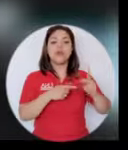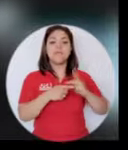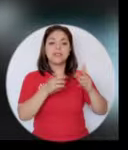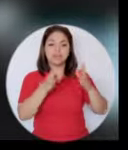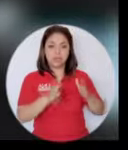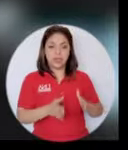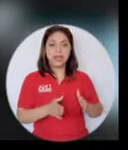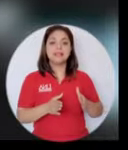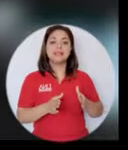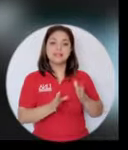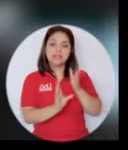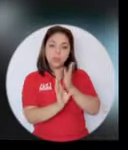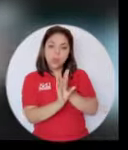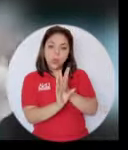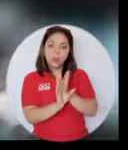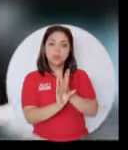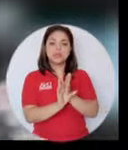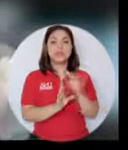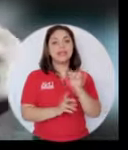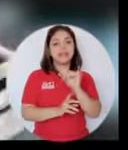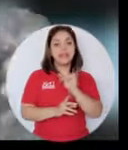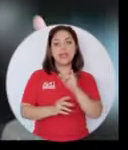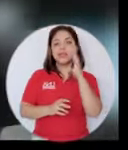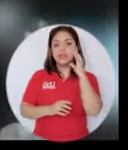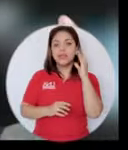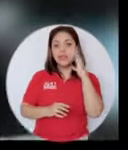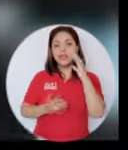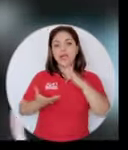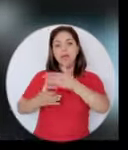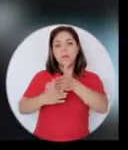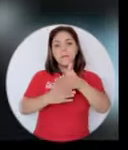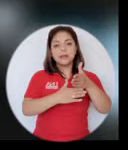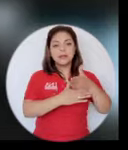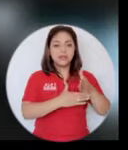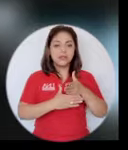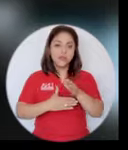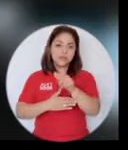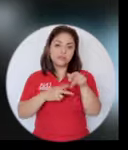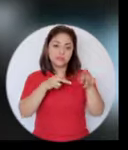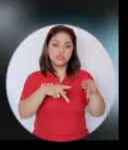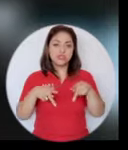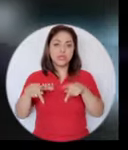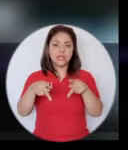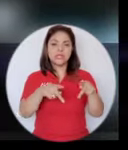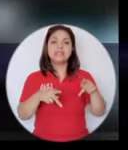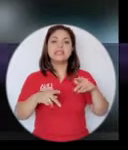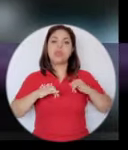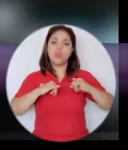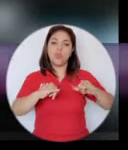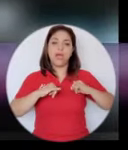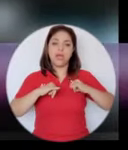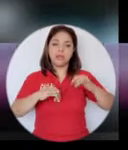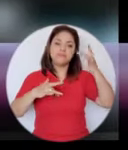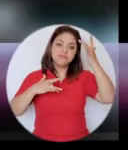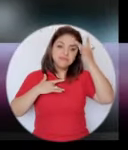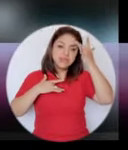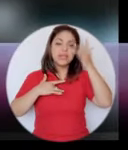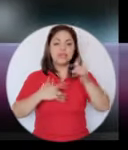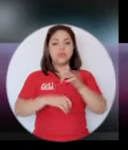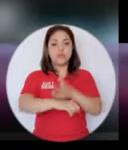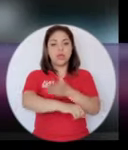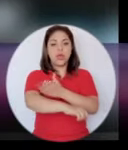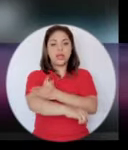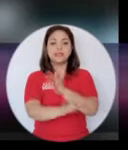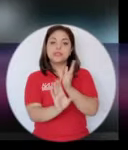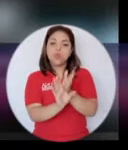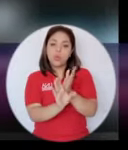los profesionales del centro y además con los mismos pacientes que han sufrido de lo mismo, les ayuda mucho a tener una mejora